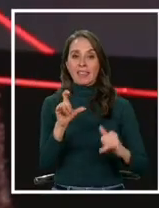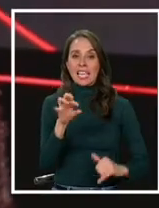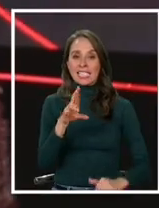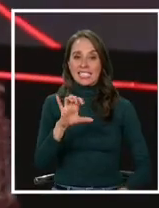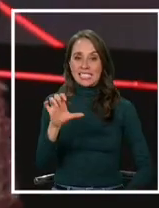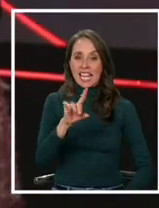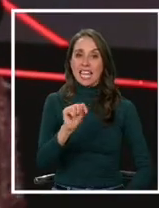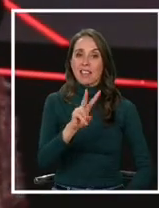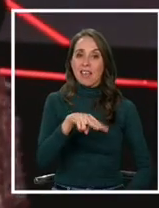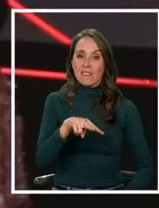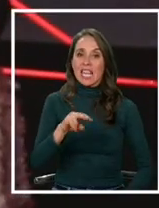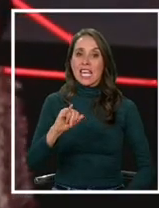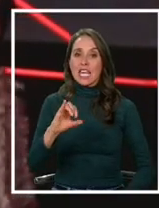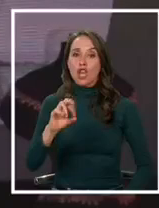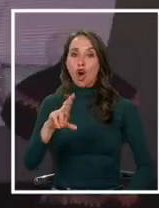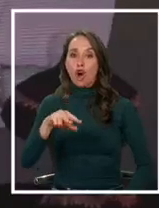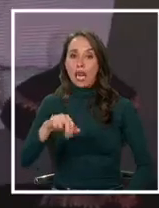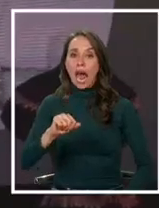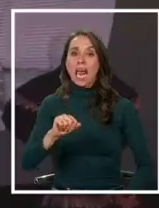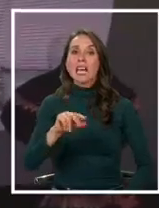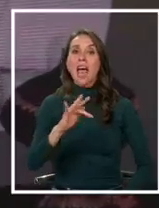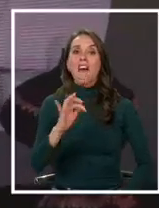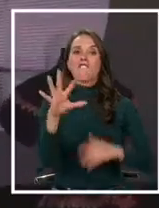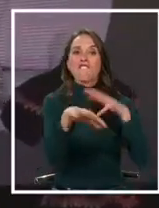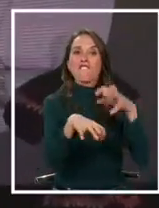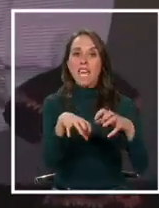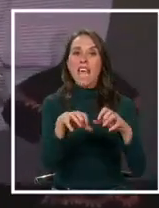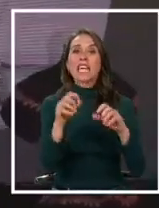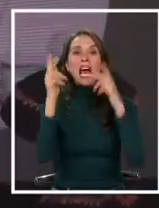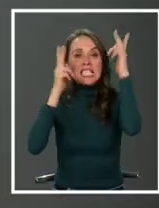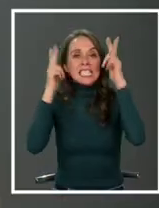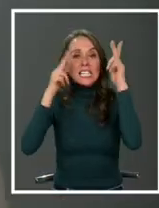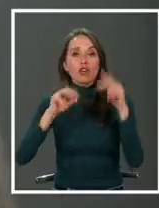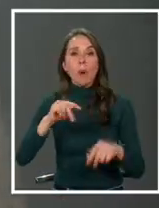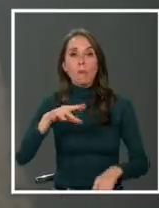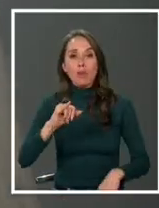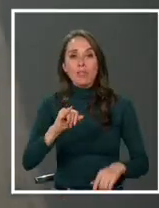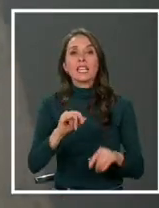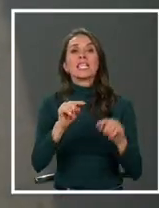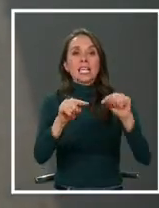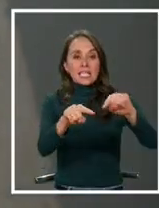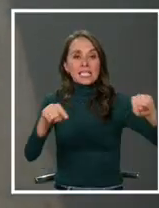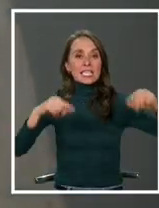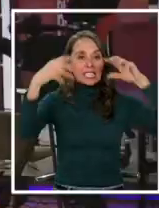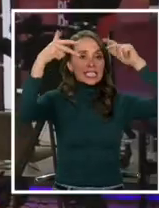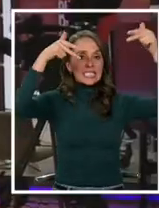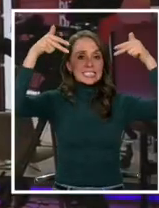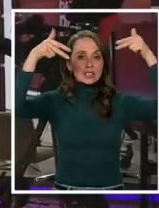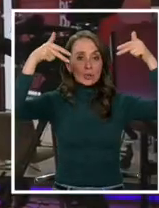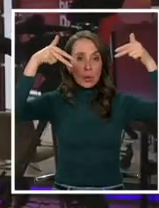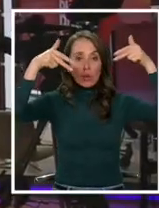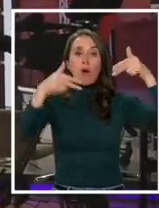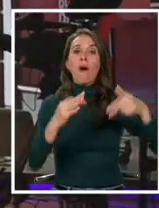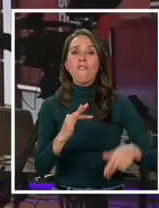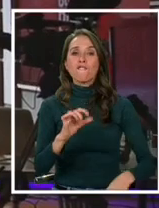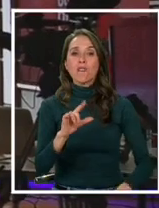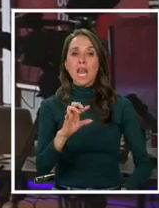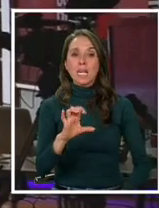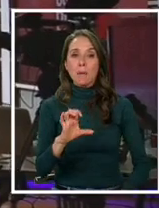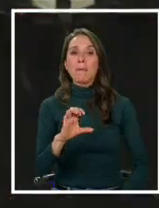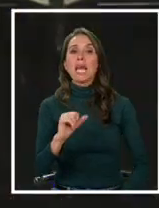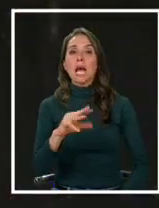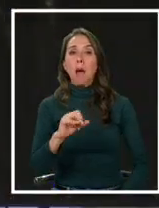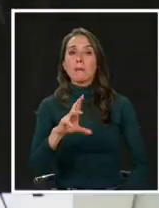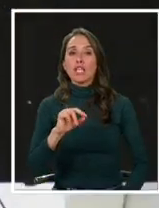TV como yorana la fiera y el circo de las montini entre otras el estudio Felipe camiruaga donde se transmite el buenos días a todos y buen